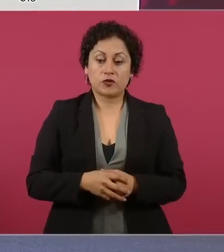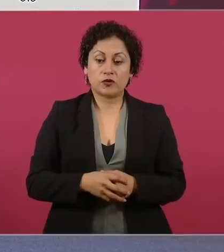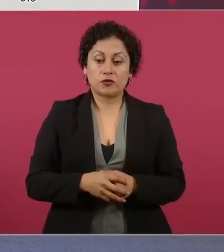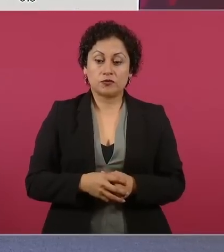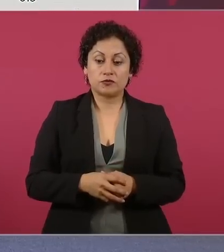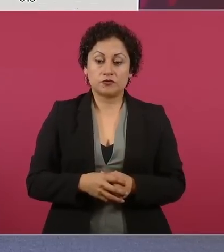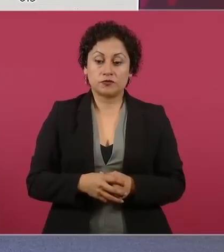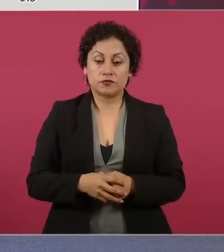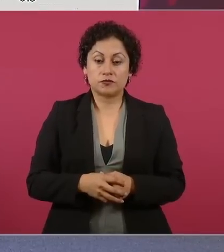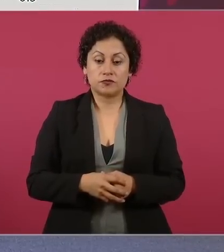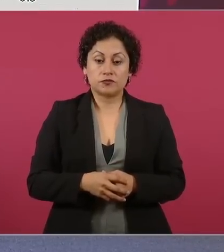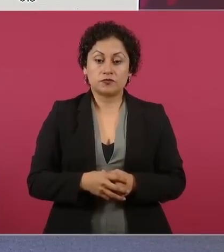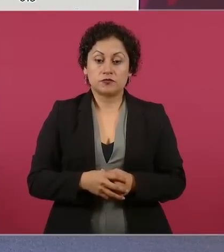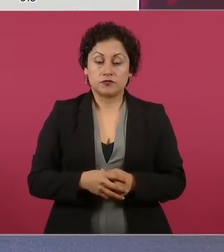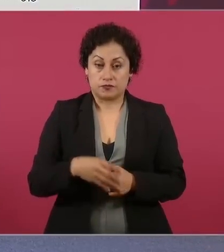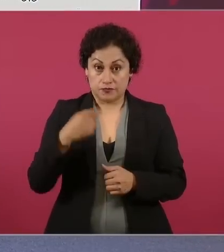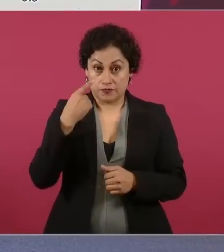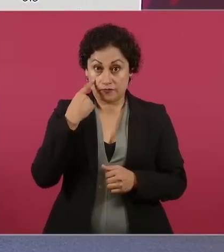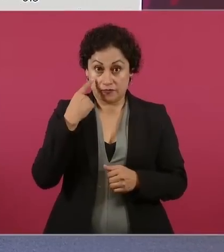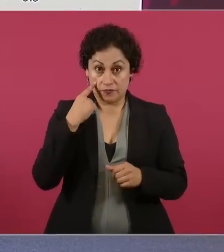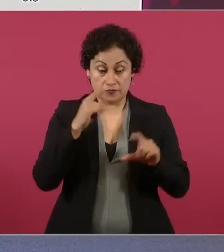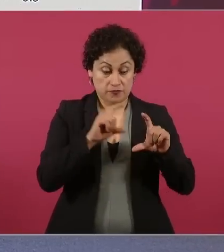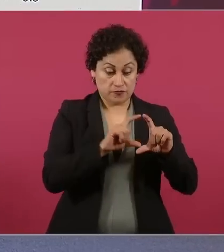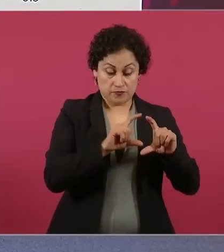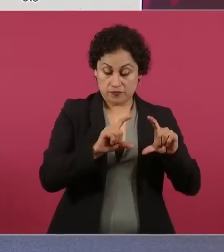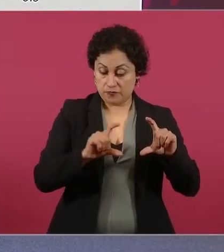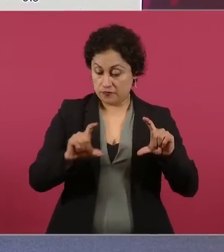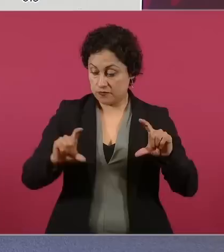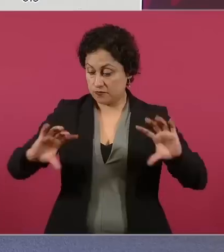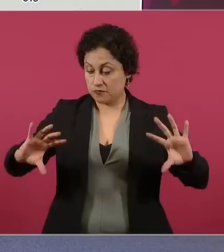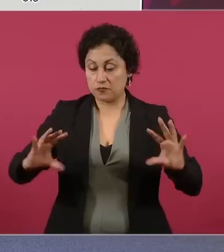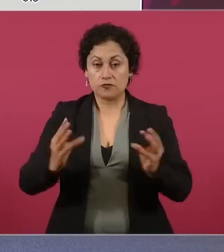Esto, si se suma,